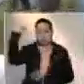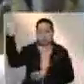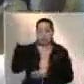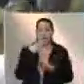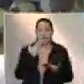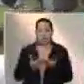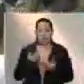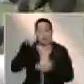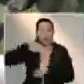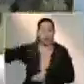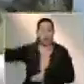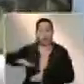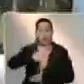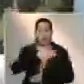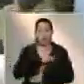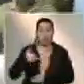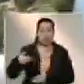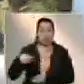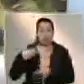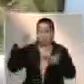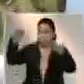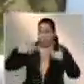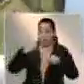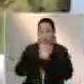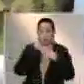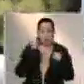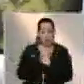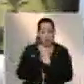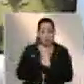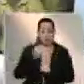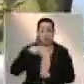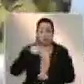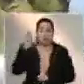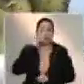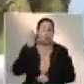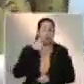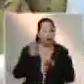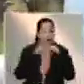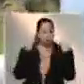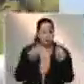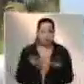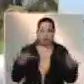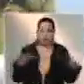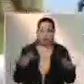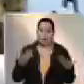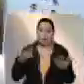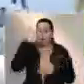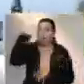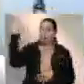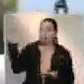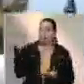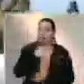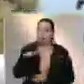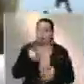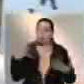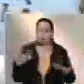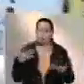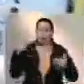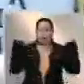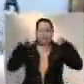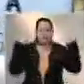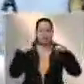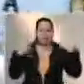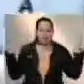el pueblo. Queremos nuestros puestos. Soy madre de familia. Por Dios, ¿dónde está la